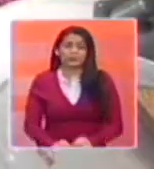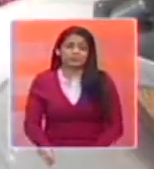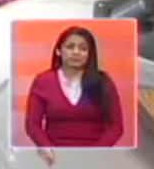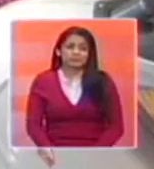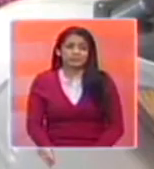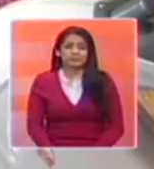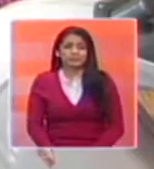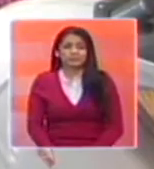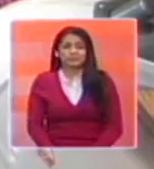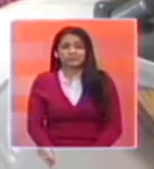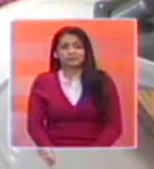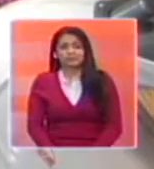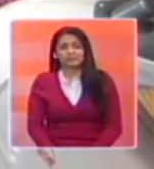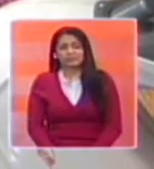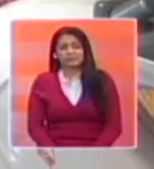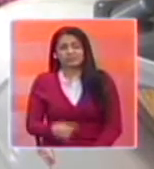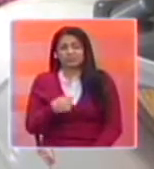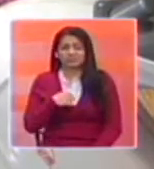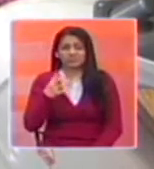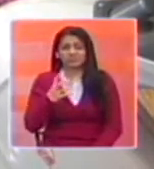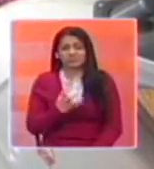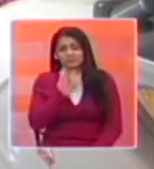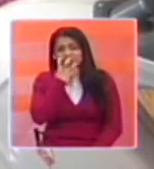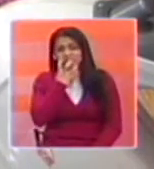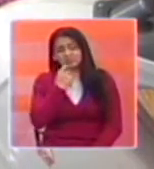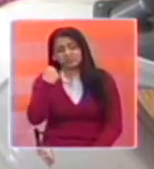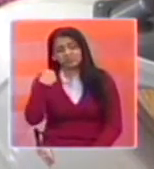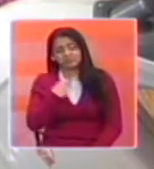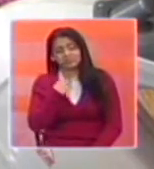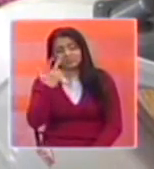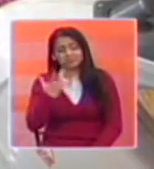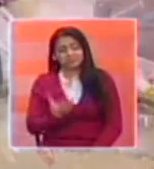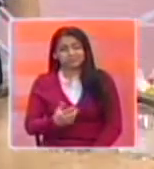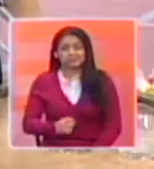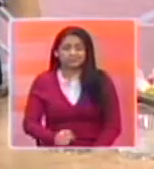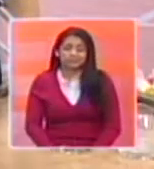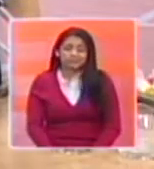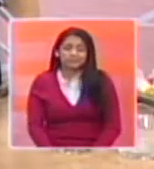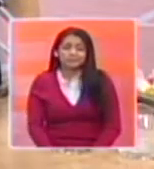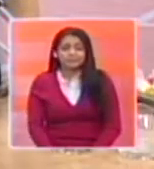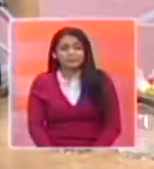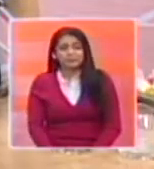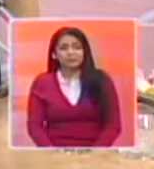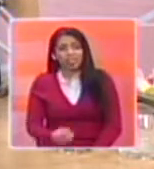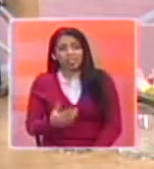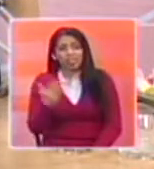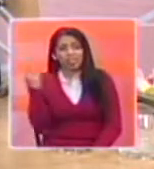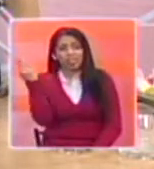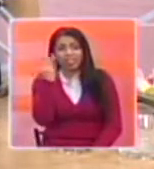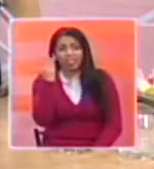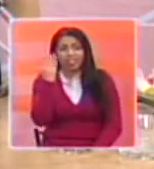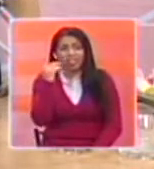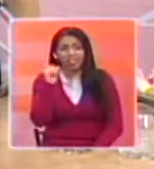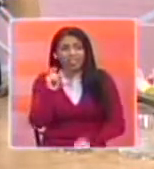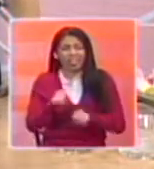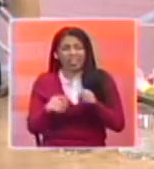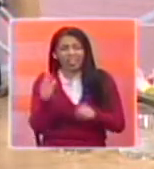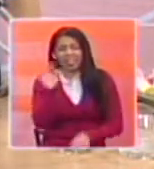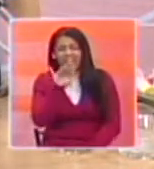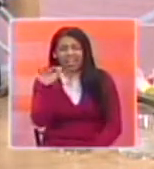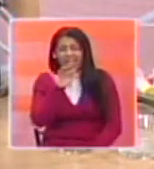Ay, Viachi, estoy con coraje. ¿Estás con coraje? ¿Por qué? El televisor se me dañó, se hizo raya en el momento que